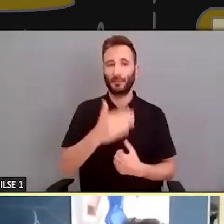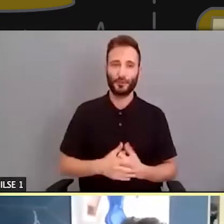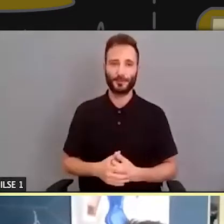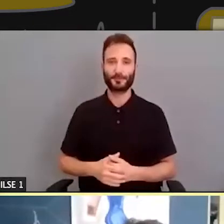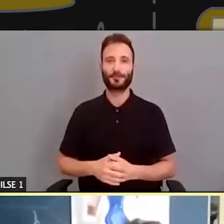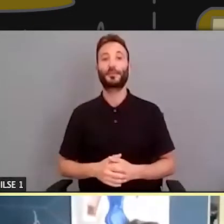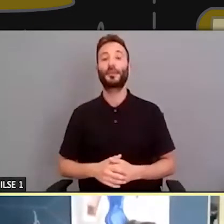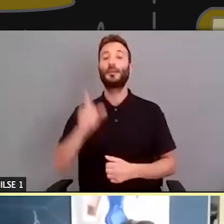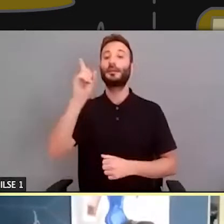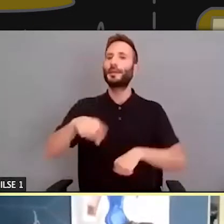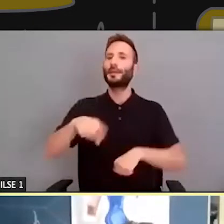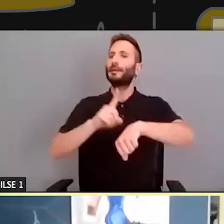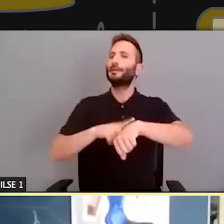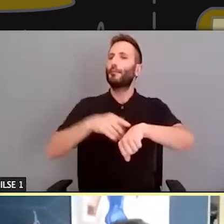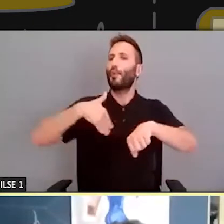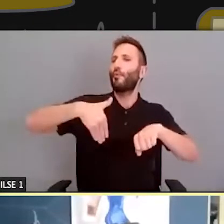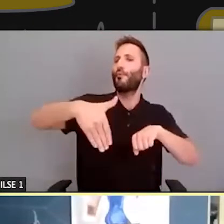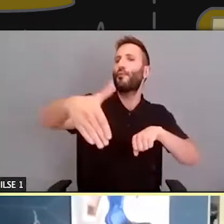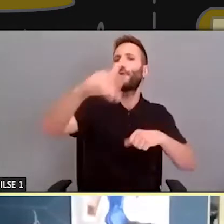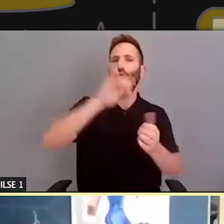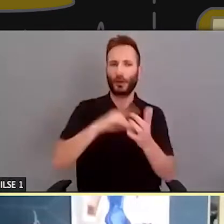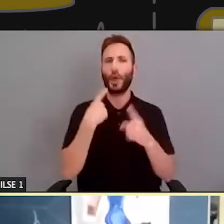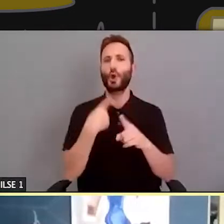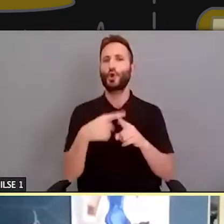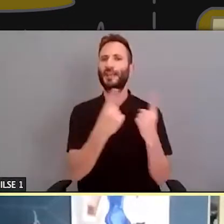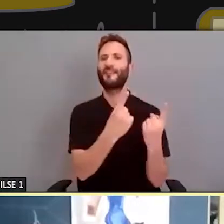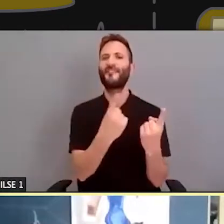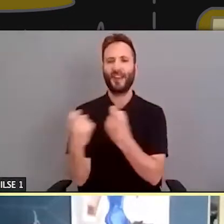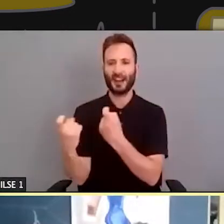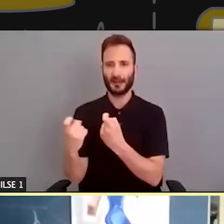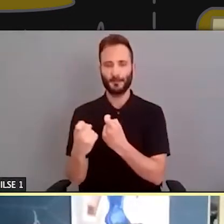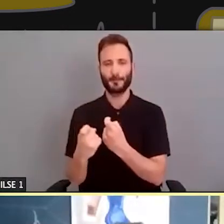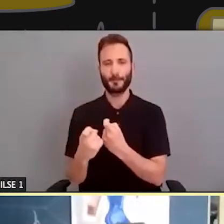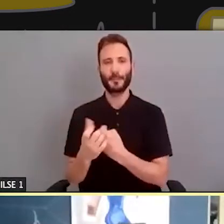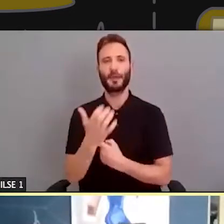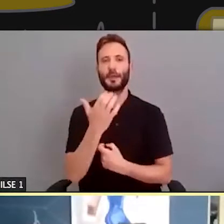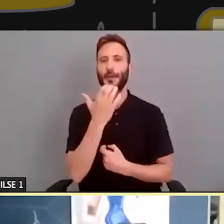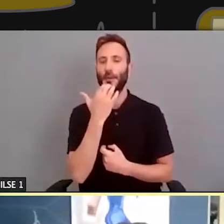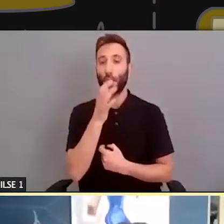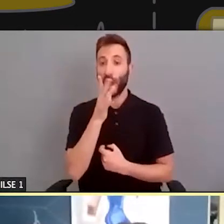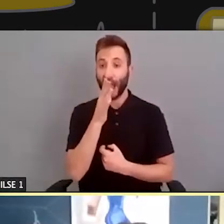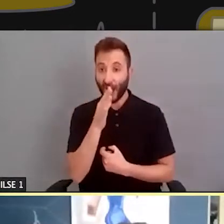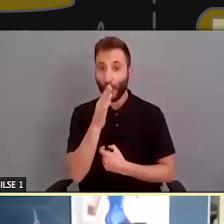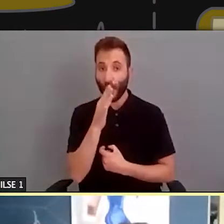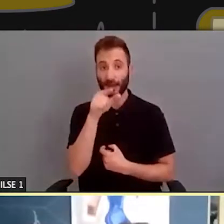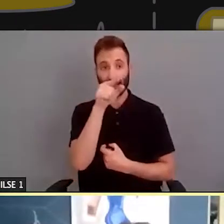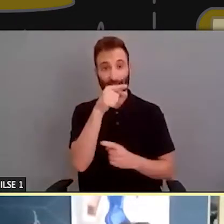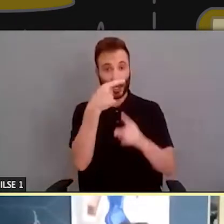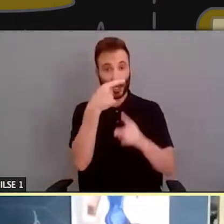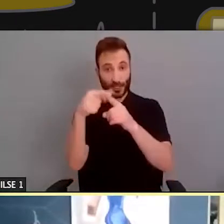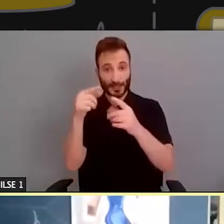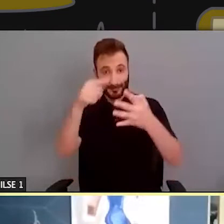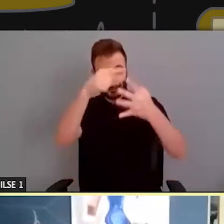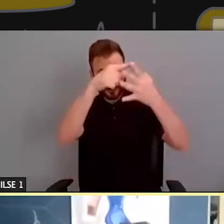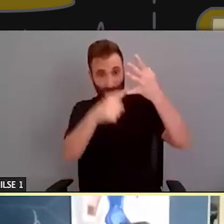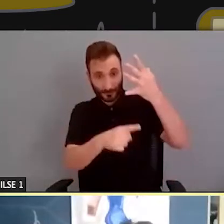A largo plazo tenemos varias asignaturas pendientes. Tenemos que empezar ahora porque estas son las cosas que necesitan varios